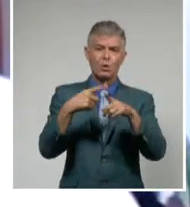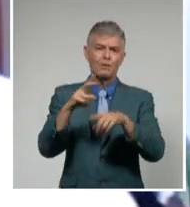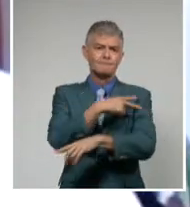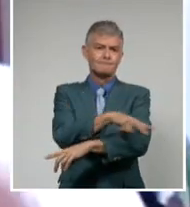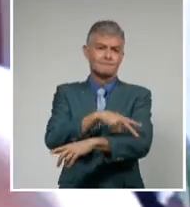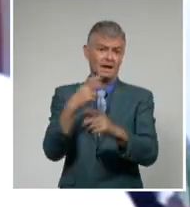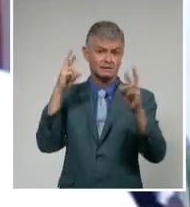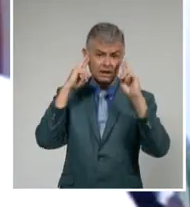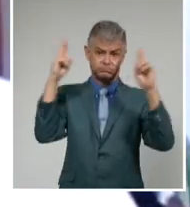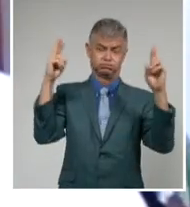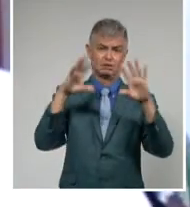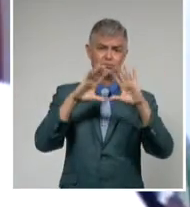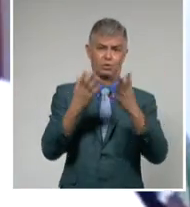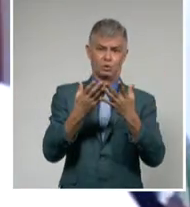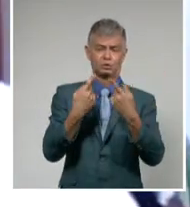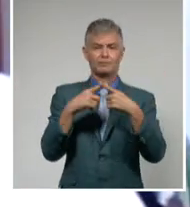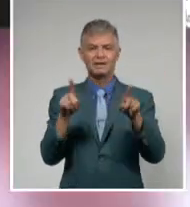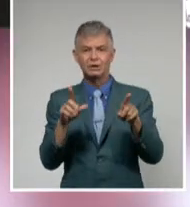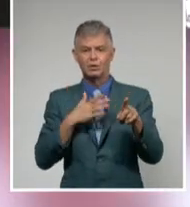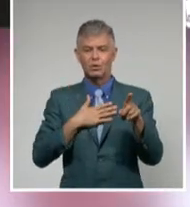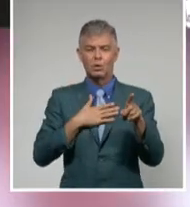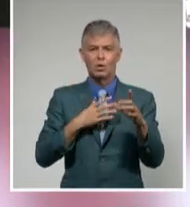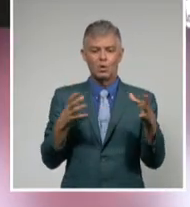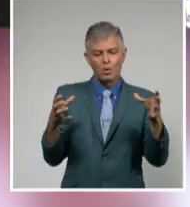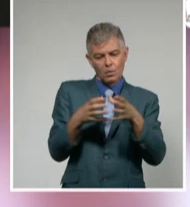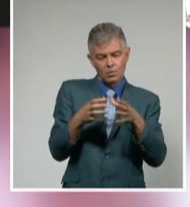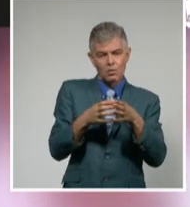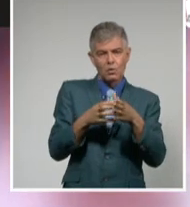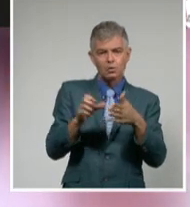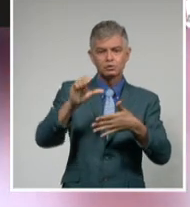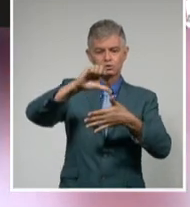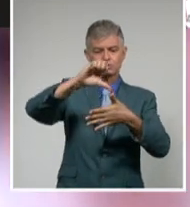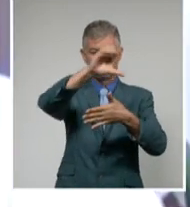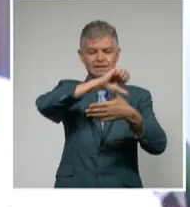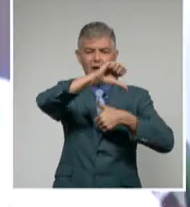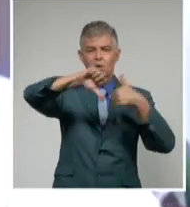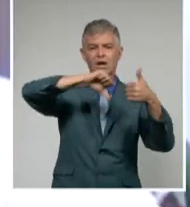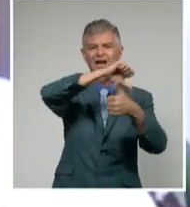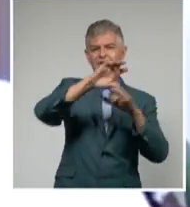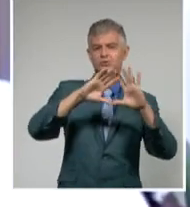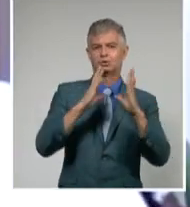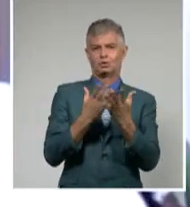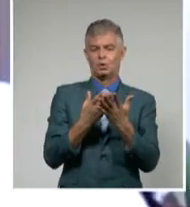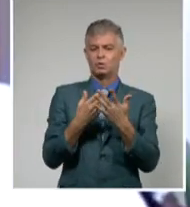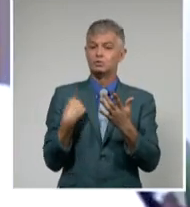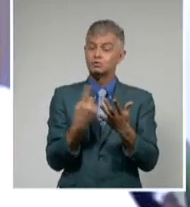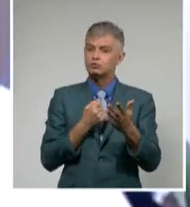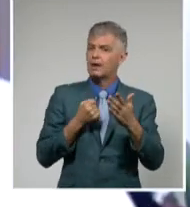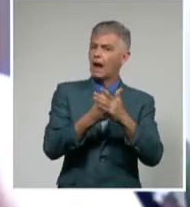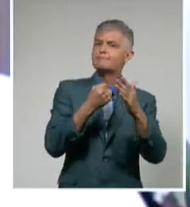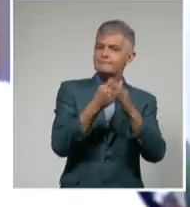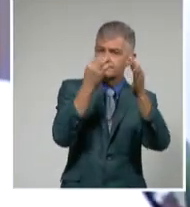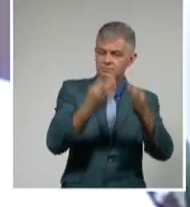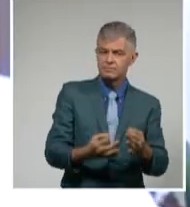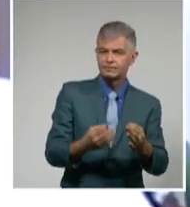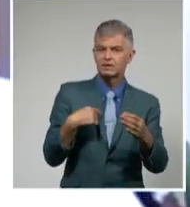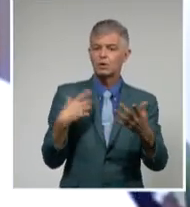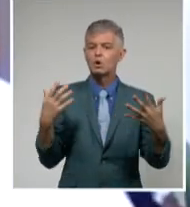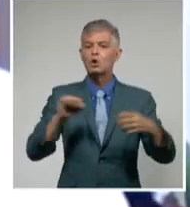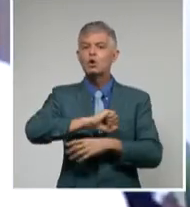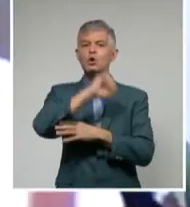a partir de un bloque suramericano, latinoamericano y caribeño. Todo nuestro empeño en que así sea es lograr la integración entre